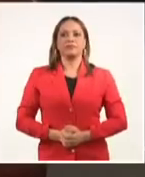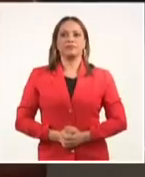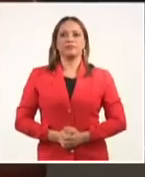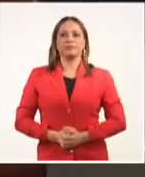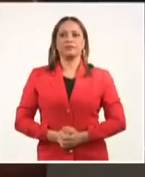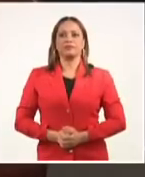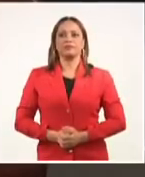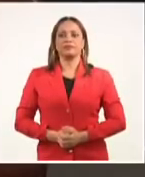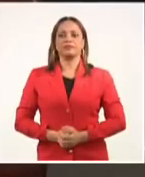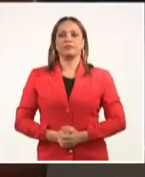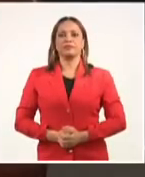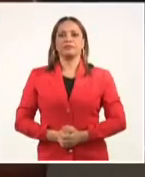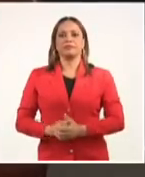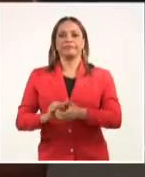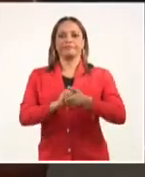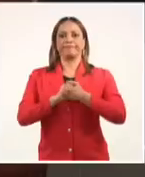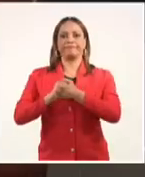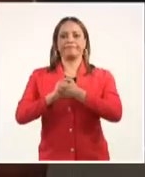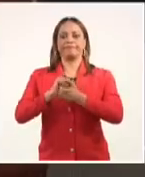Compatriotas,